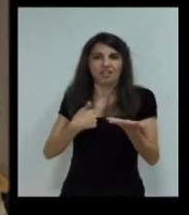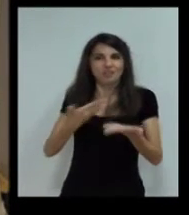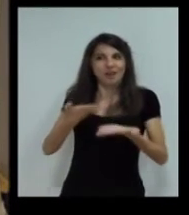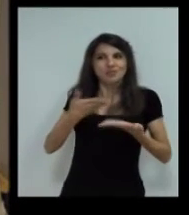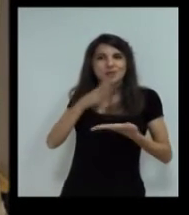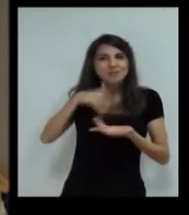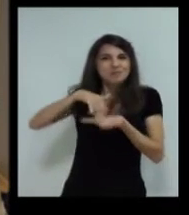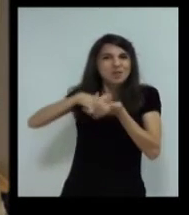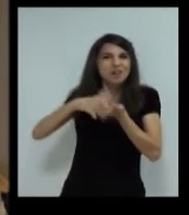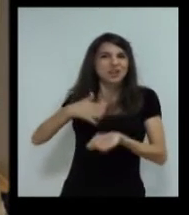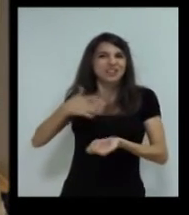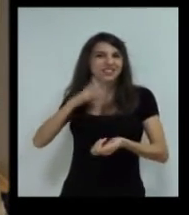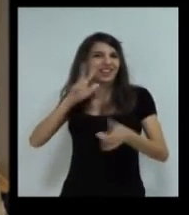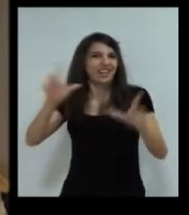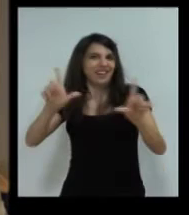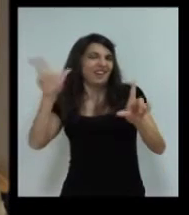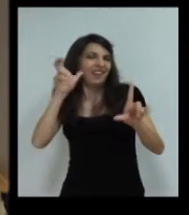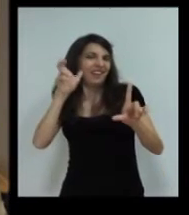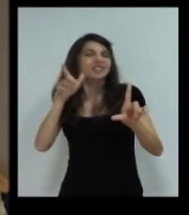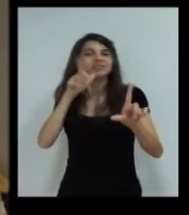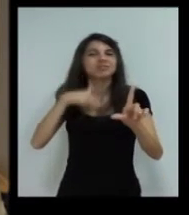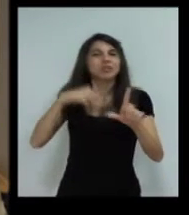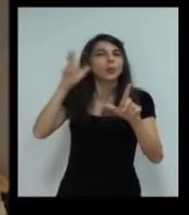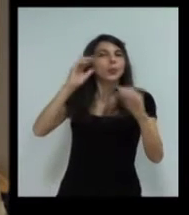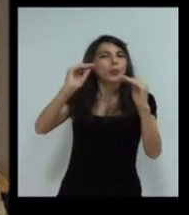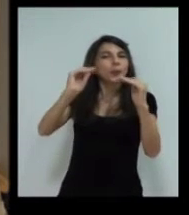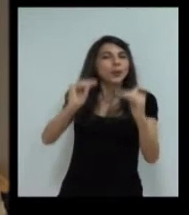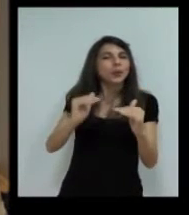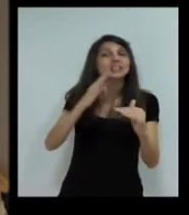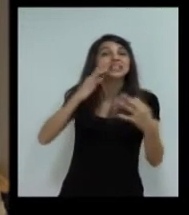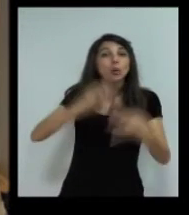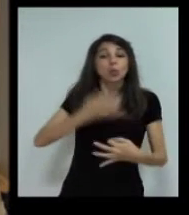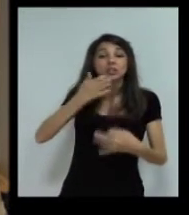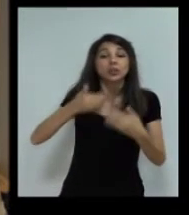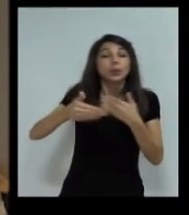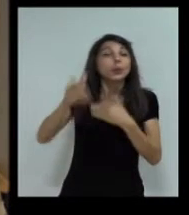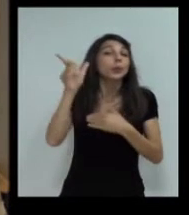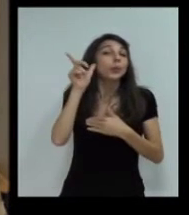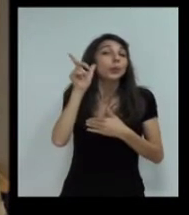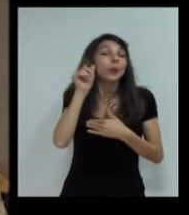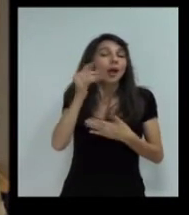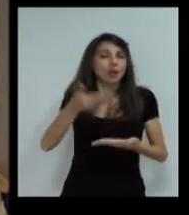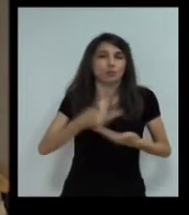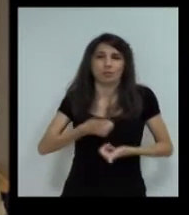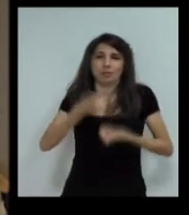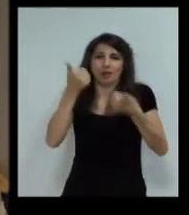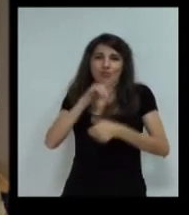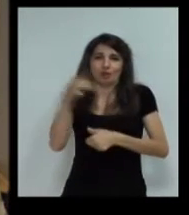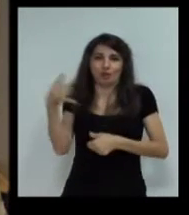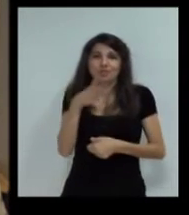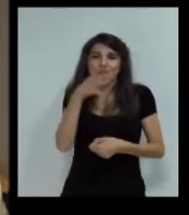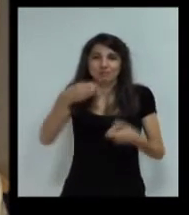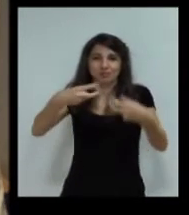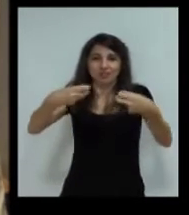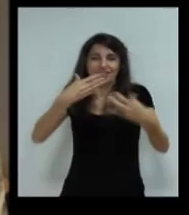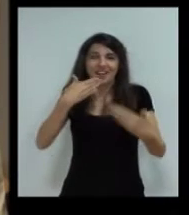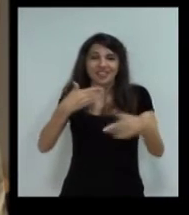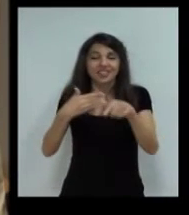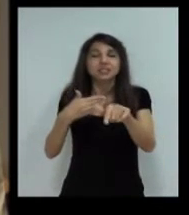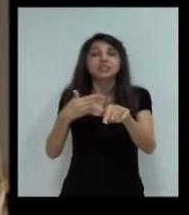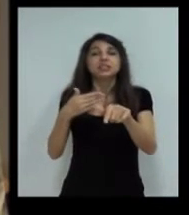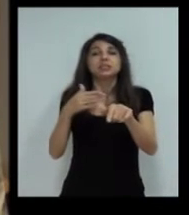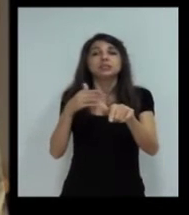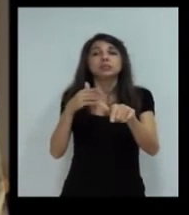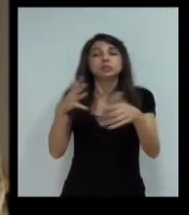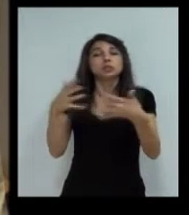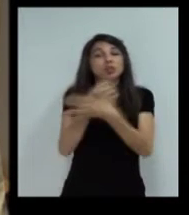¿no?, me ayuda mucho. Seguramente cuando me vuelva más duro de oído me ayudará más, pero en principio todos estos servicios como que parece